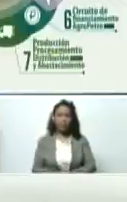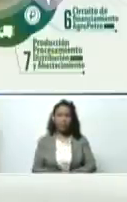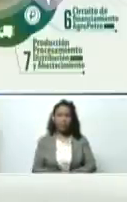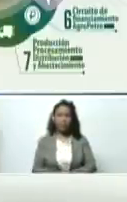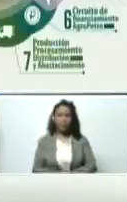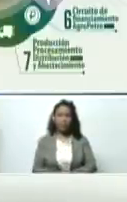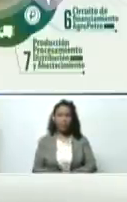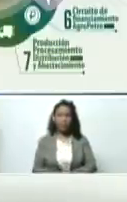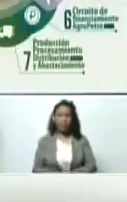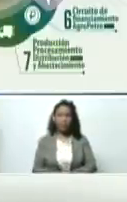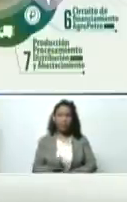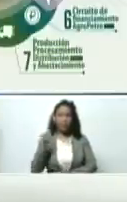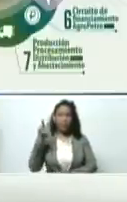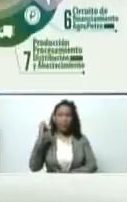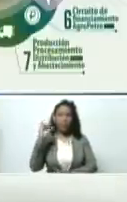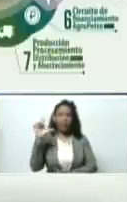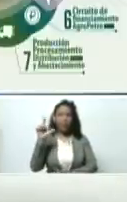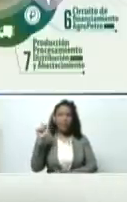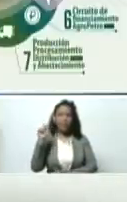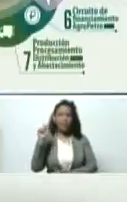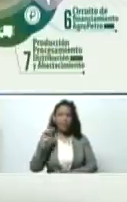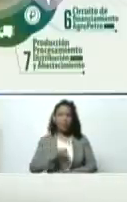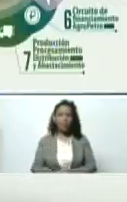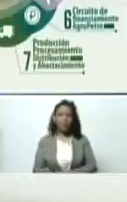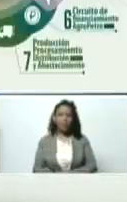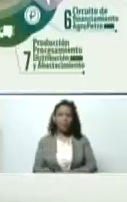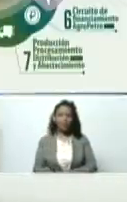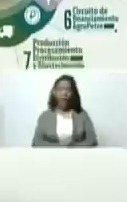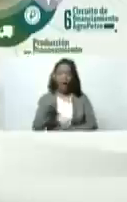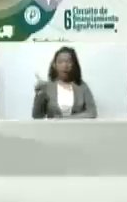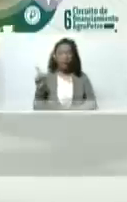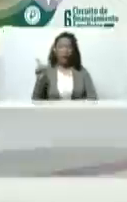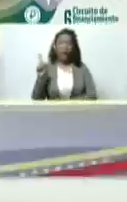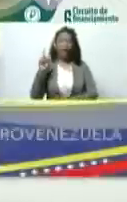de Villabruzual en Turén